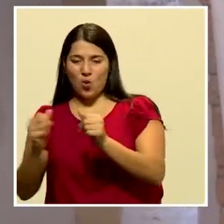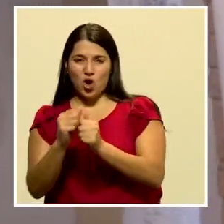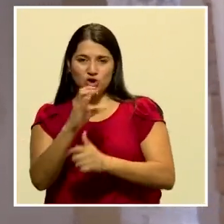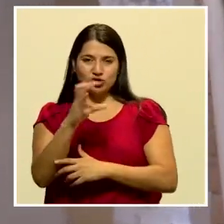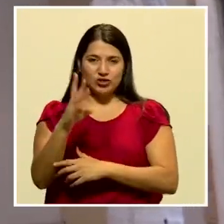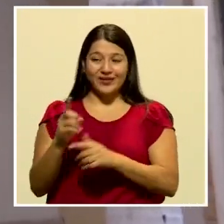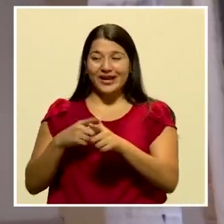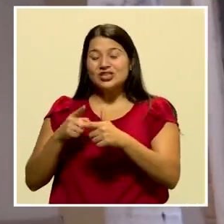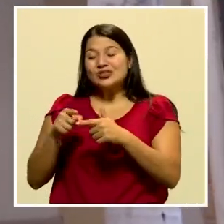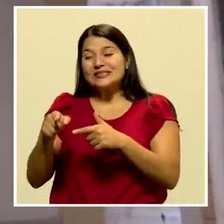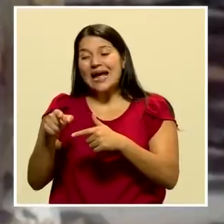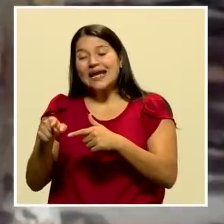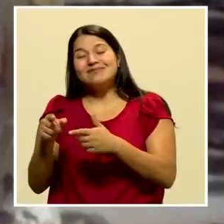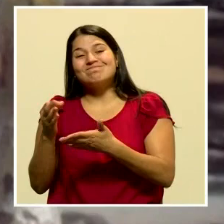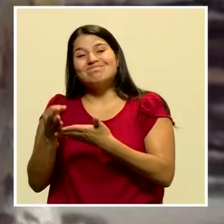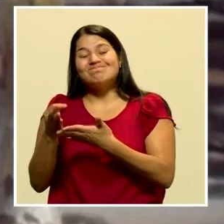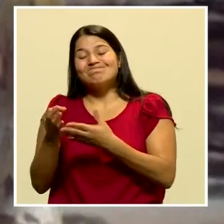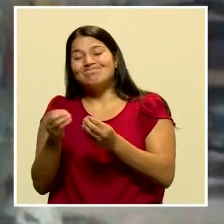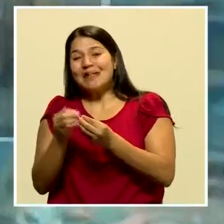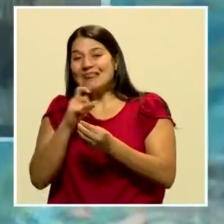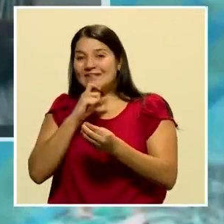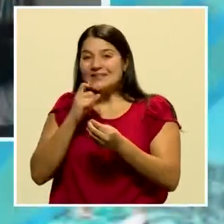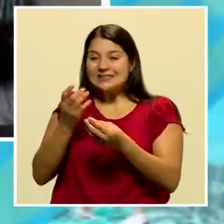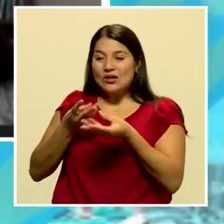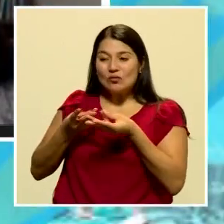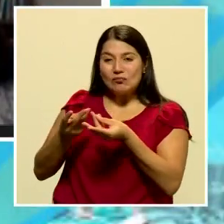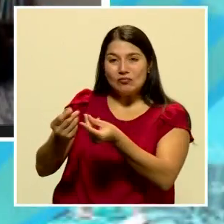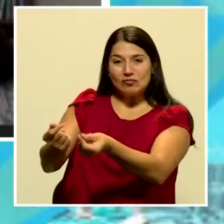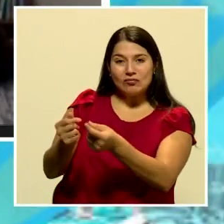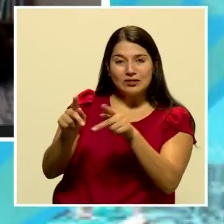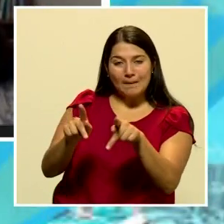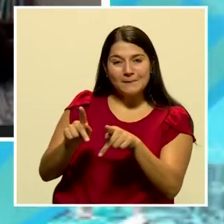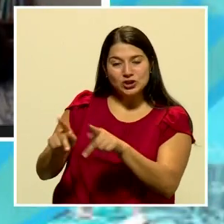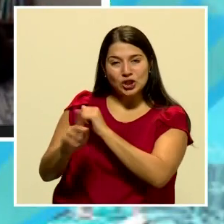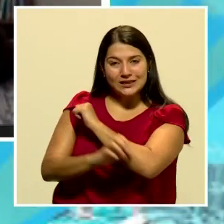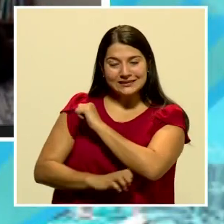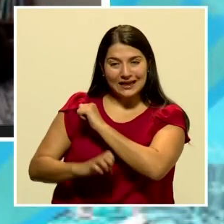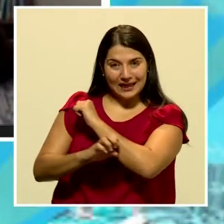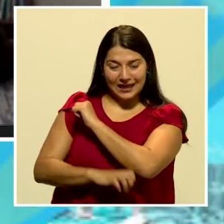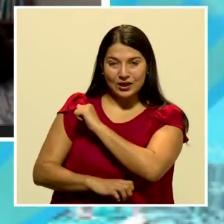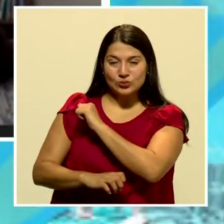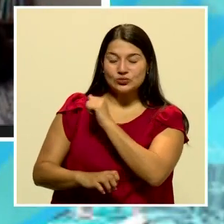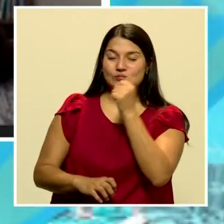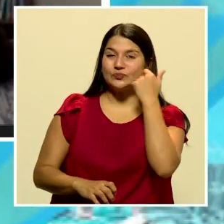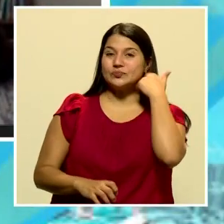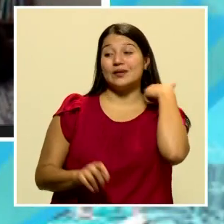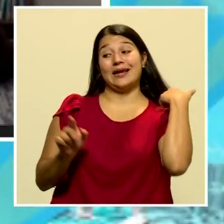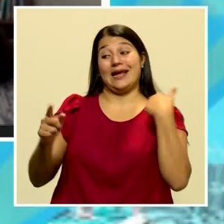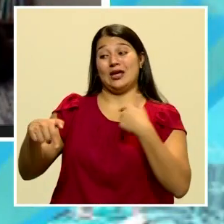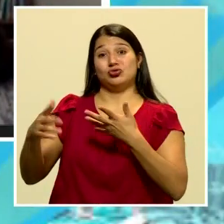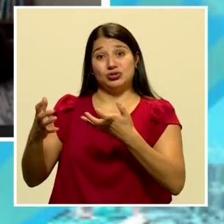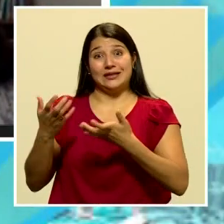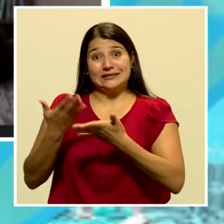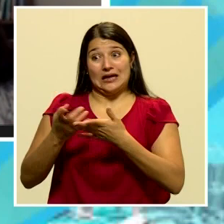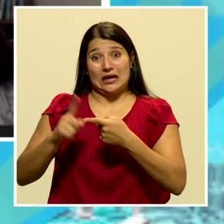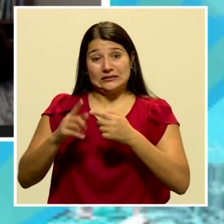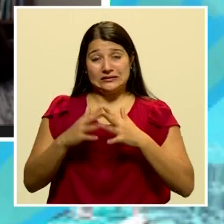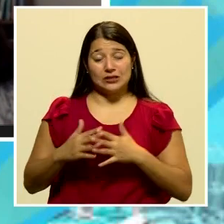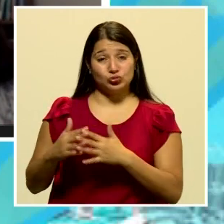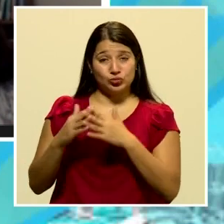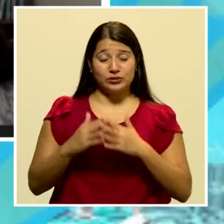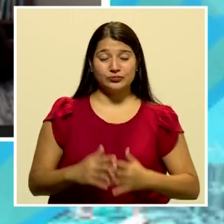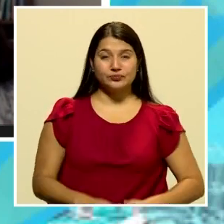cómo los países, digamos, no facilitan ese flujo migratorio de ellos y ellas que justamente quieren llegar hasta Estados